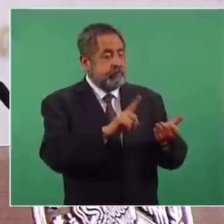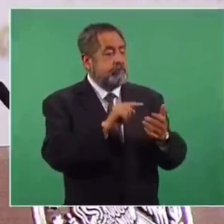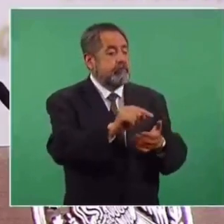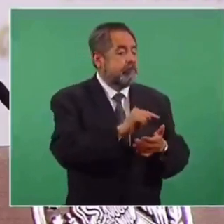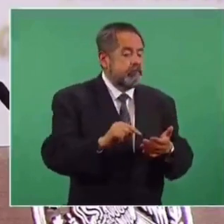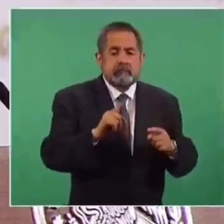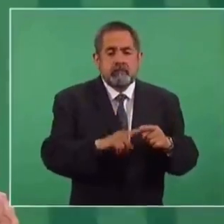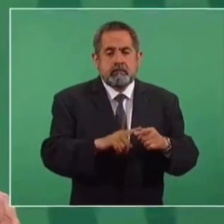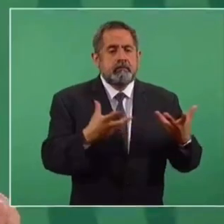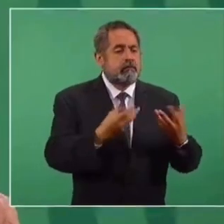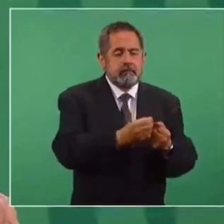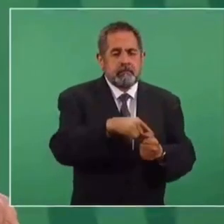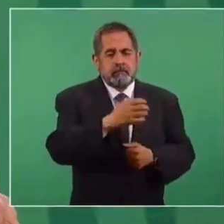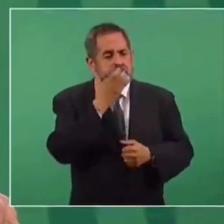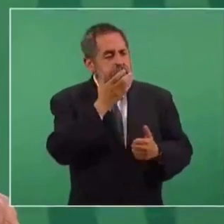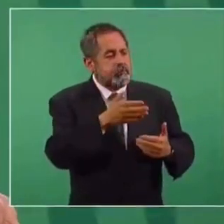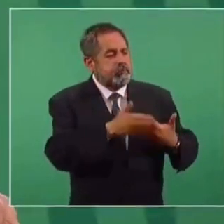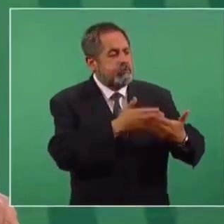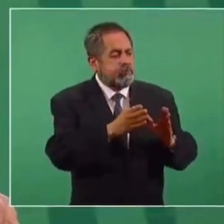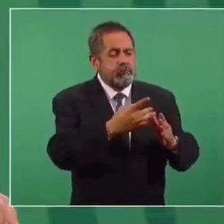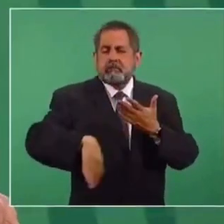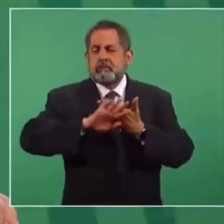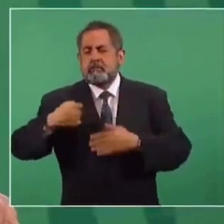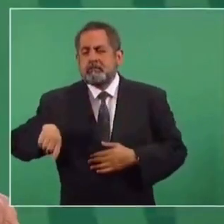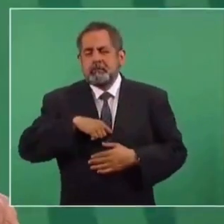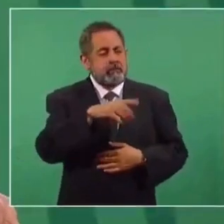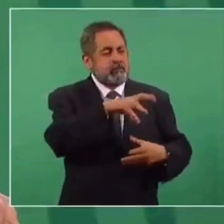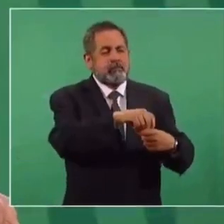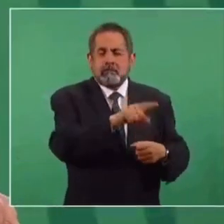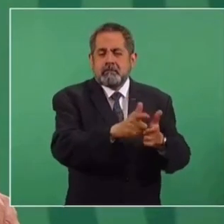pertenece al movimiento conservador que está en contra nuestra.